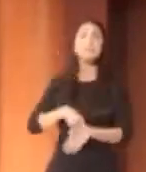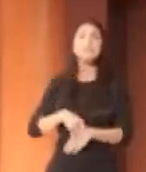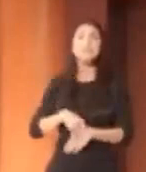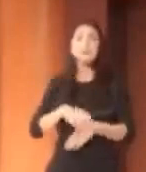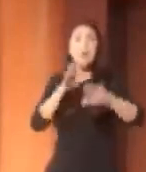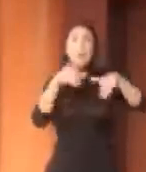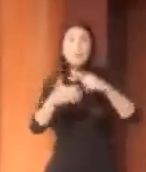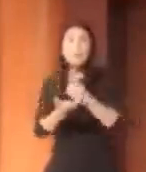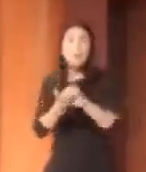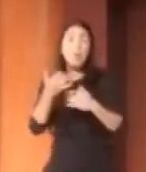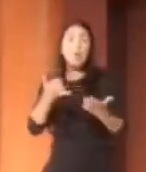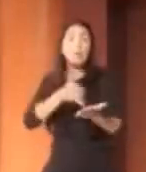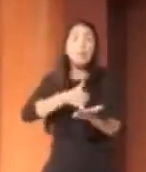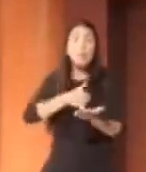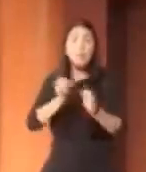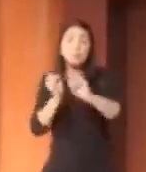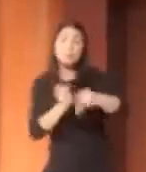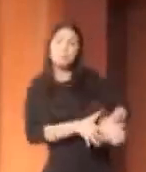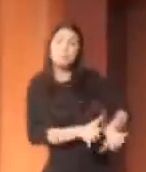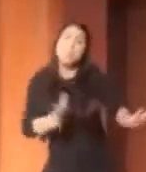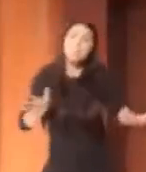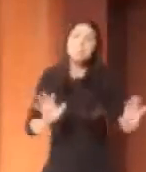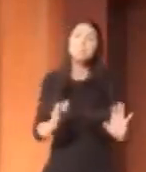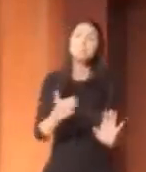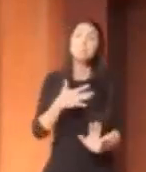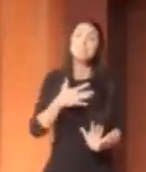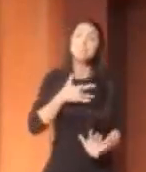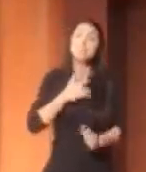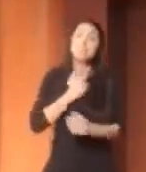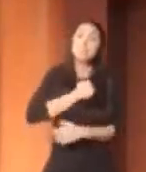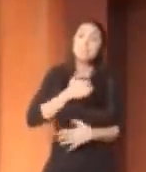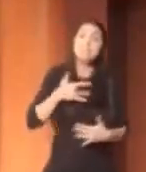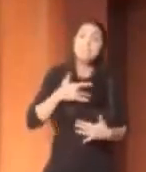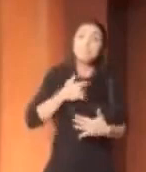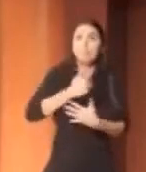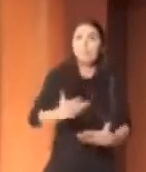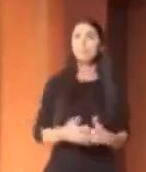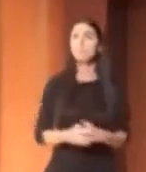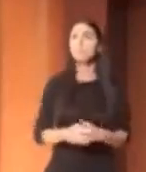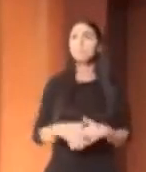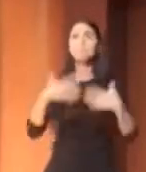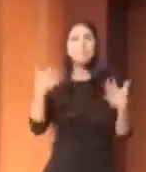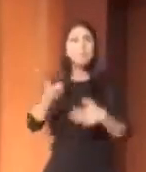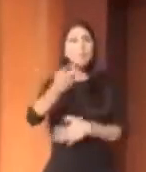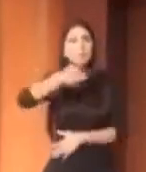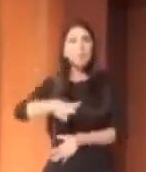penúltimo. Eso es el Partido Popular. Y frente a eso, compañeros y compañeras, solo cabe más